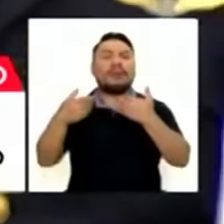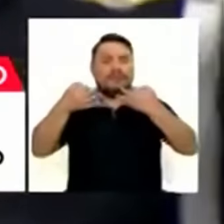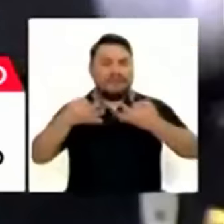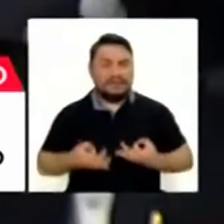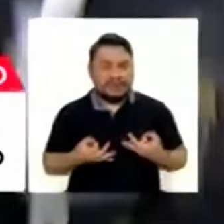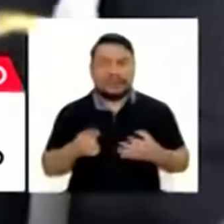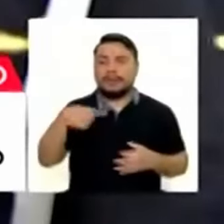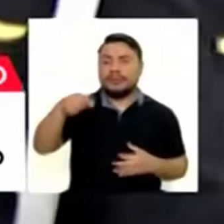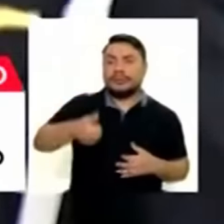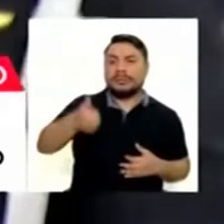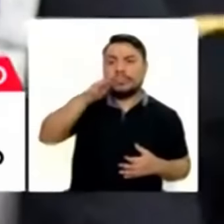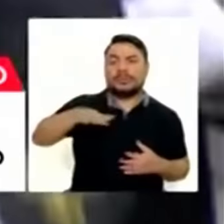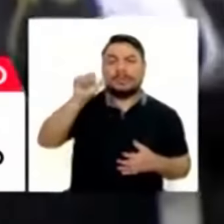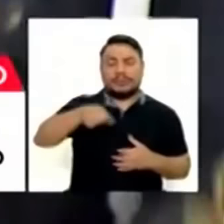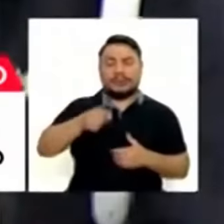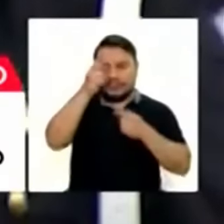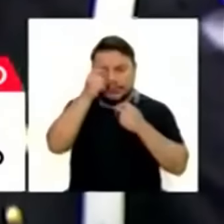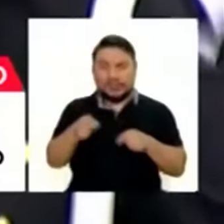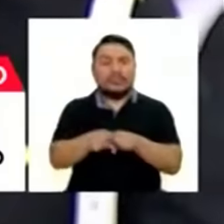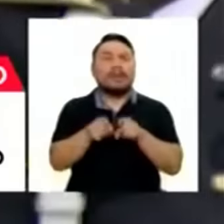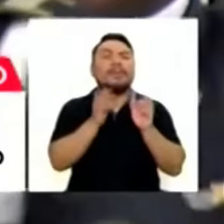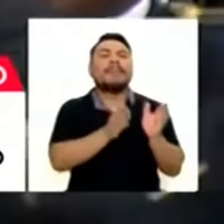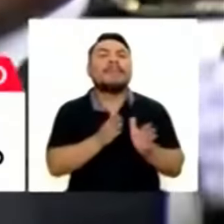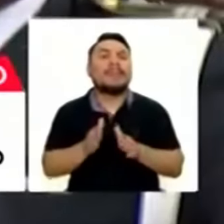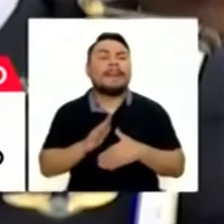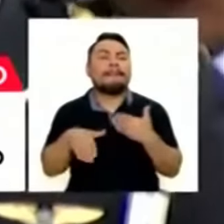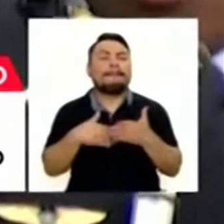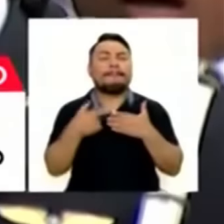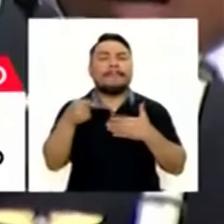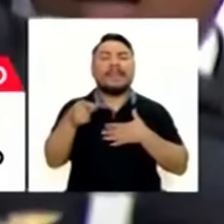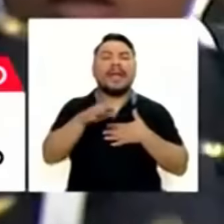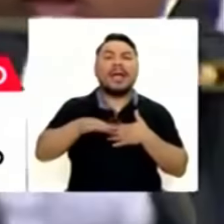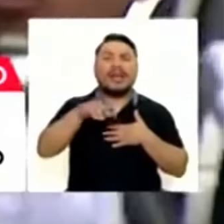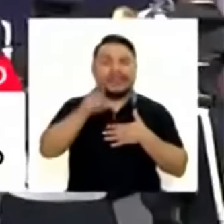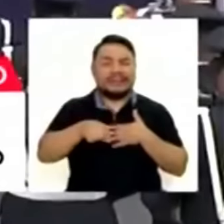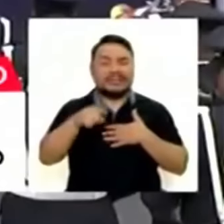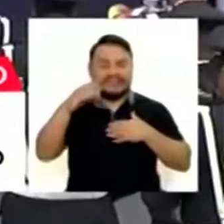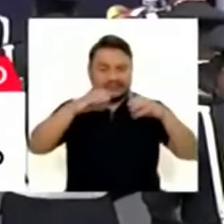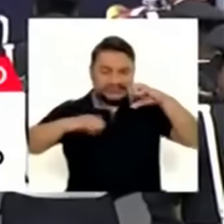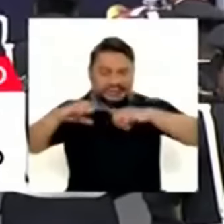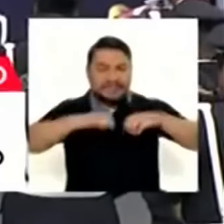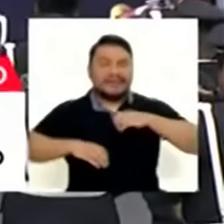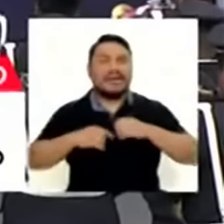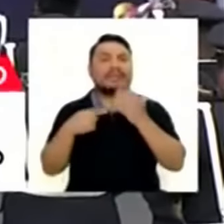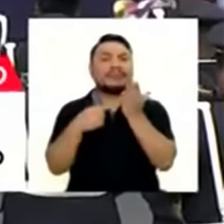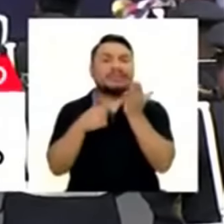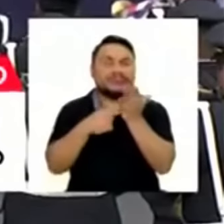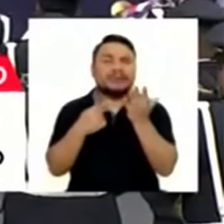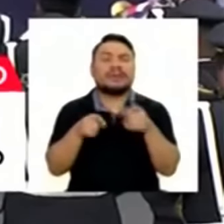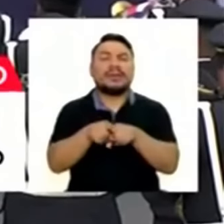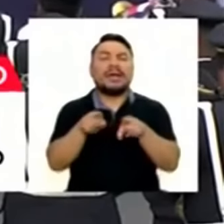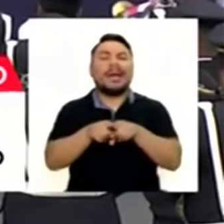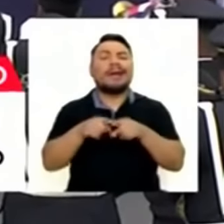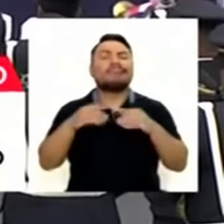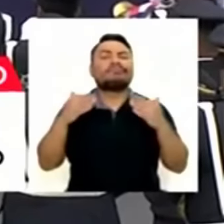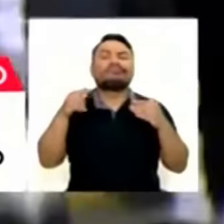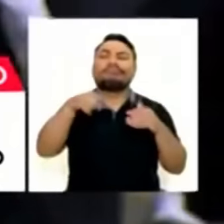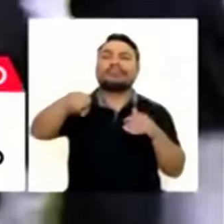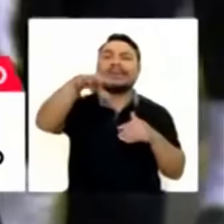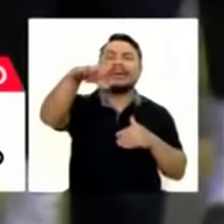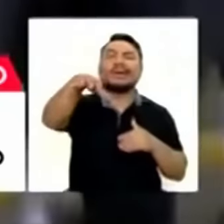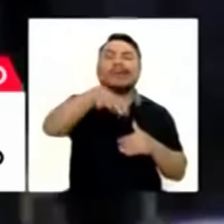Los cadetes reciben una adecuada preparación acorde con los adelantos científicos y tecnológicos en la guerra aérea,